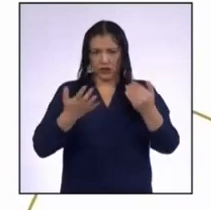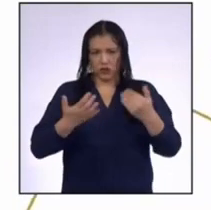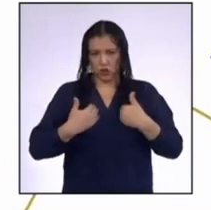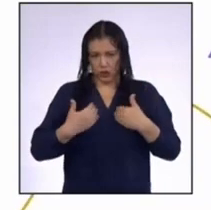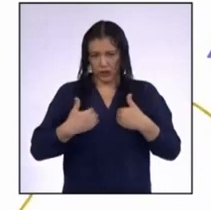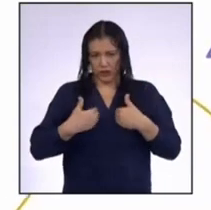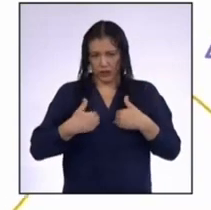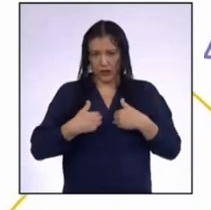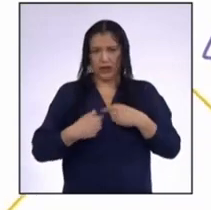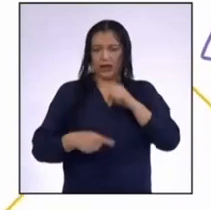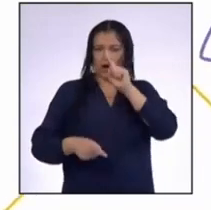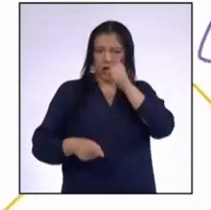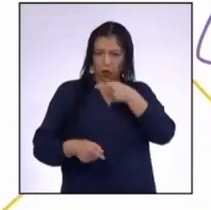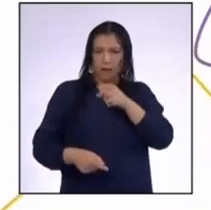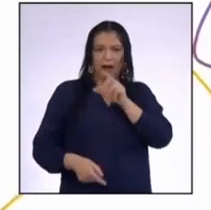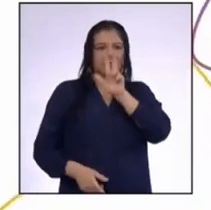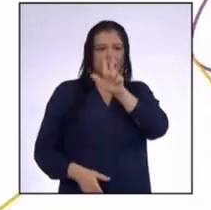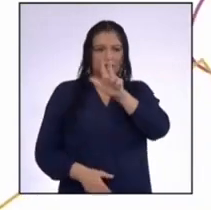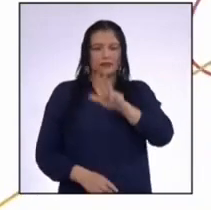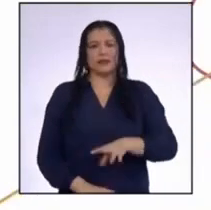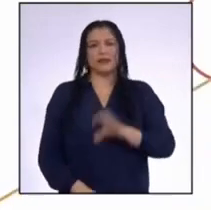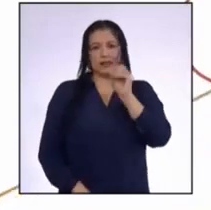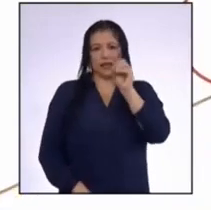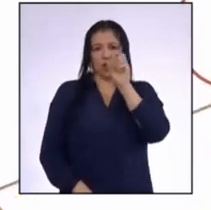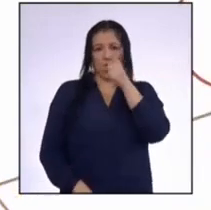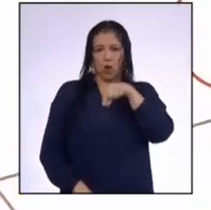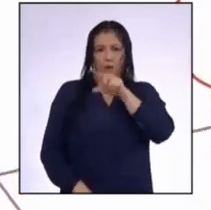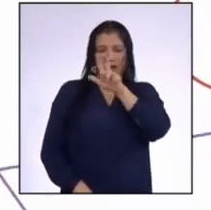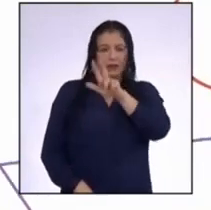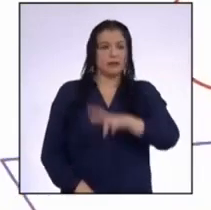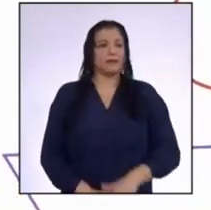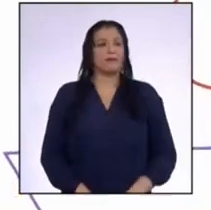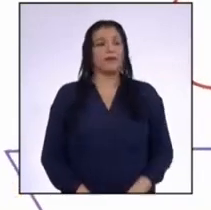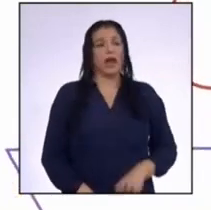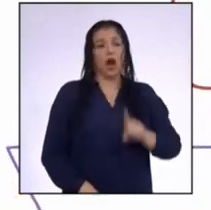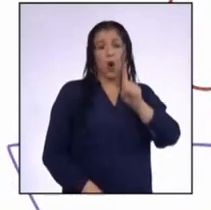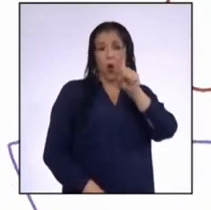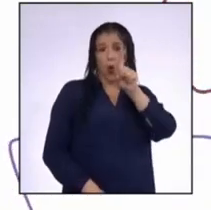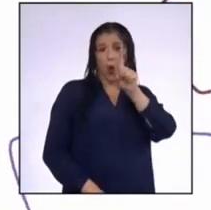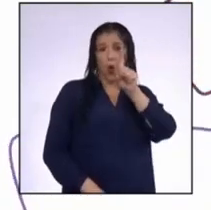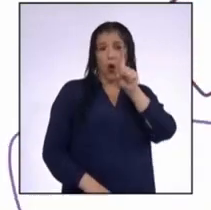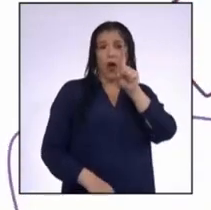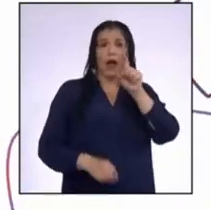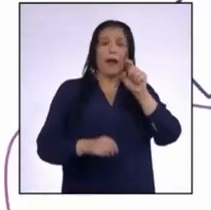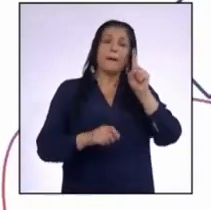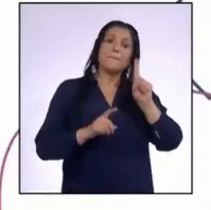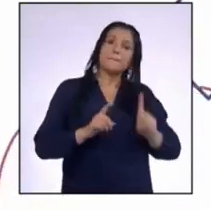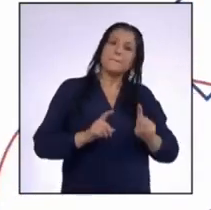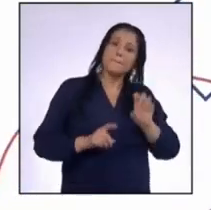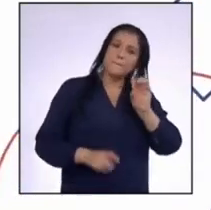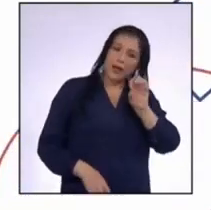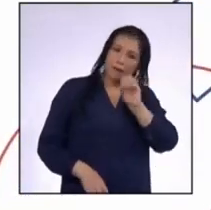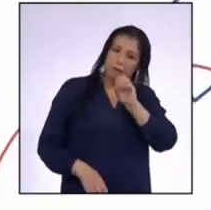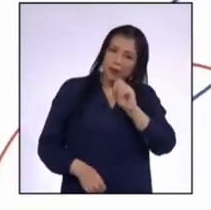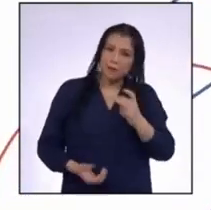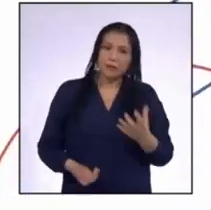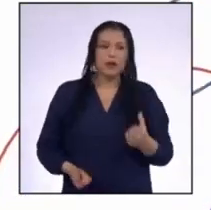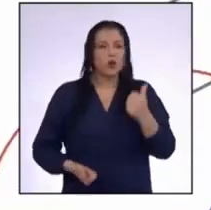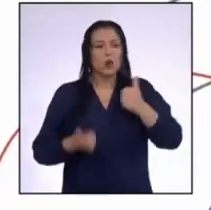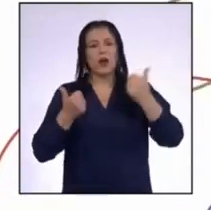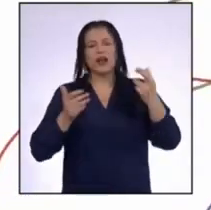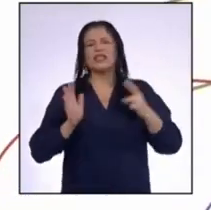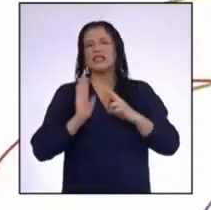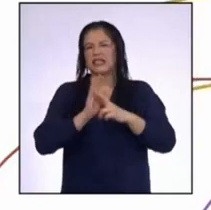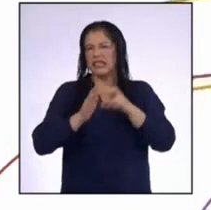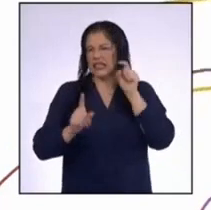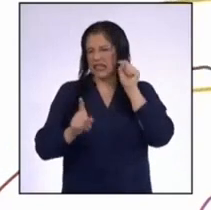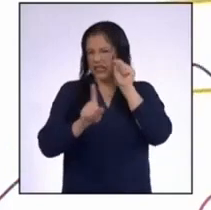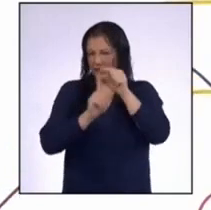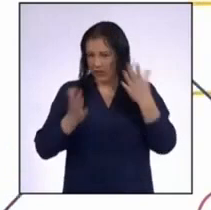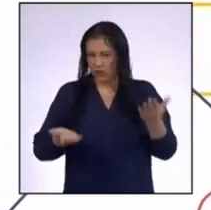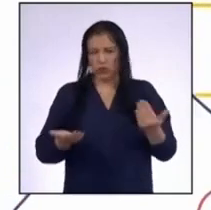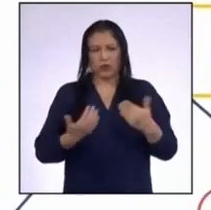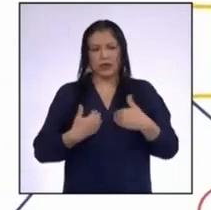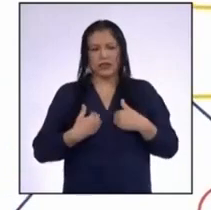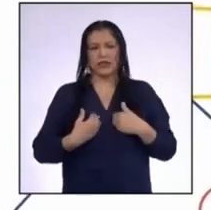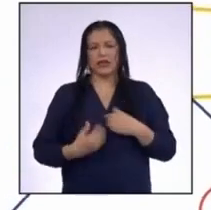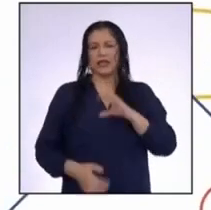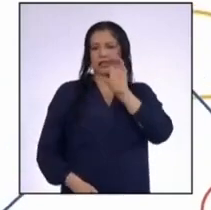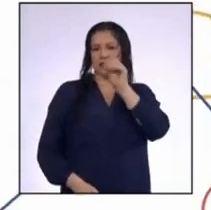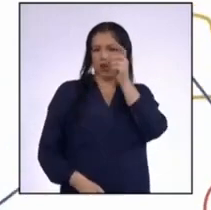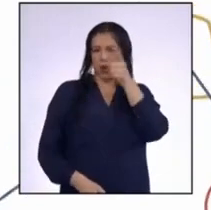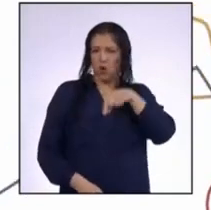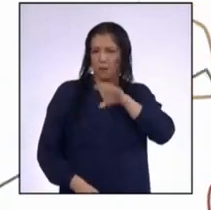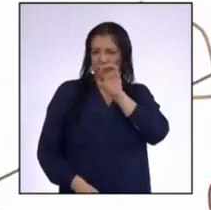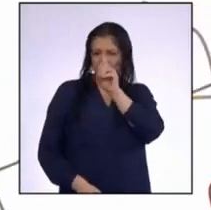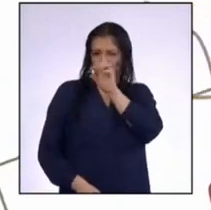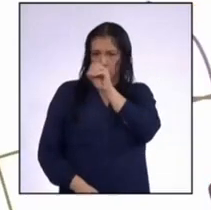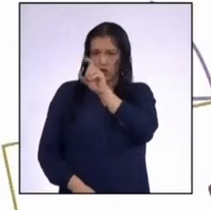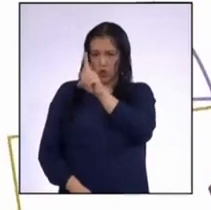cifra decimal, el 3. Y a la fracción 1 milésimo le corresponde un decimal finito o exacto que tiene 3